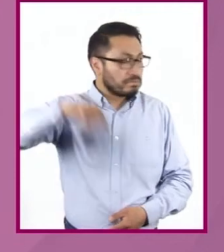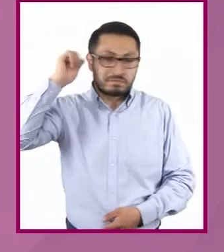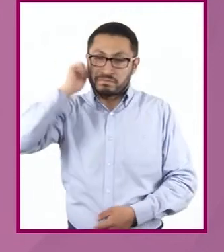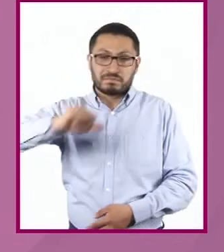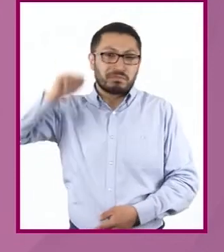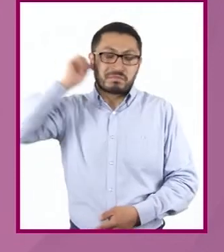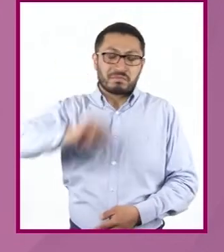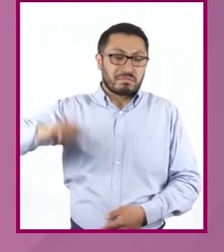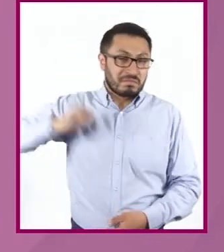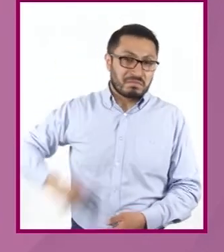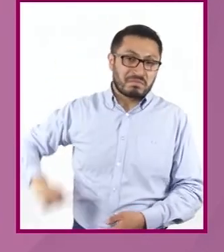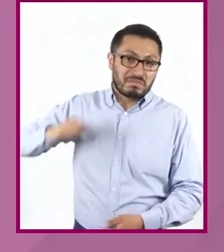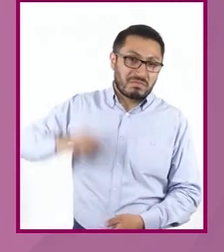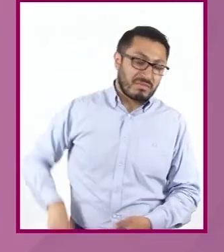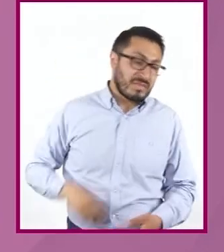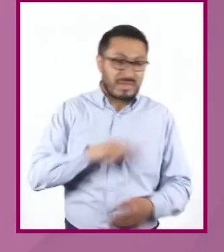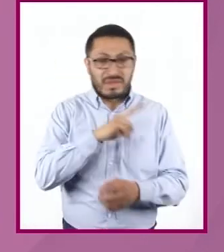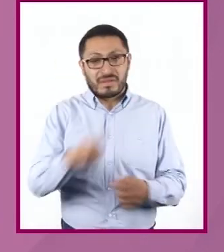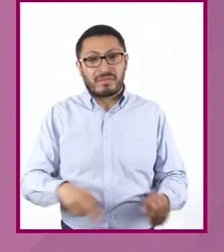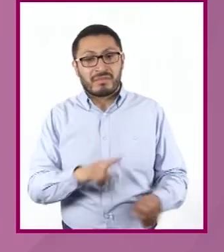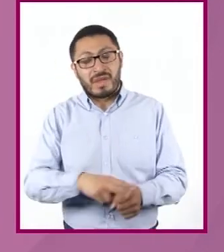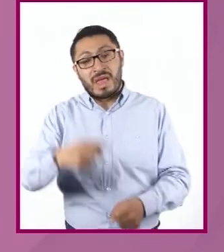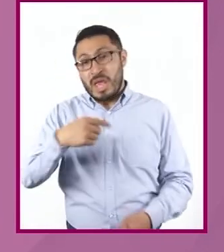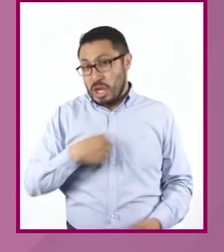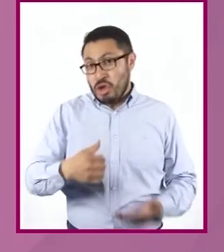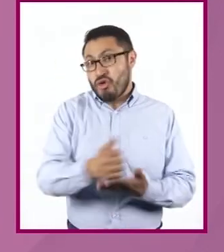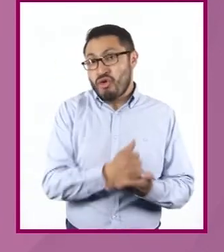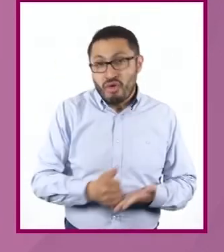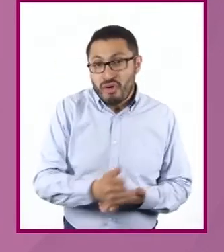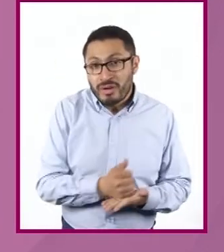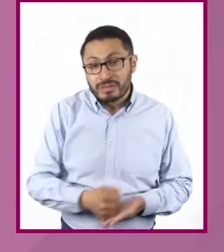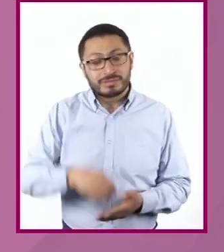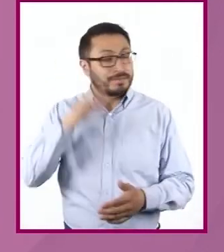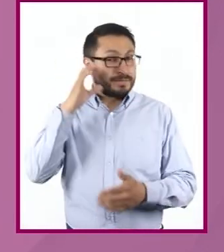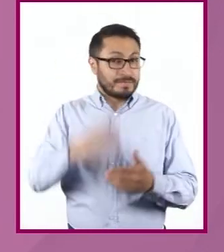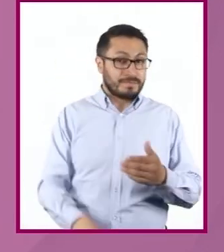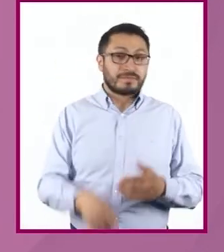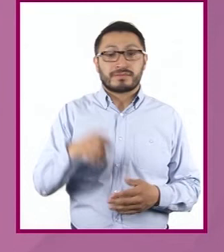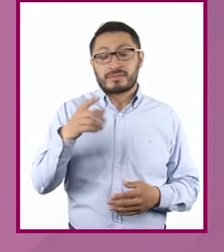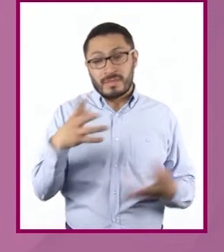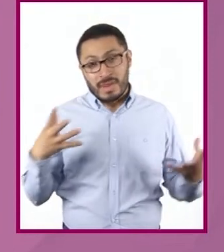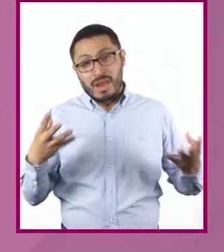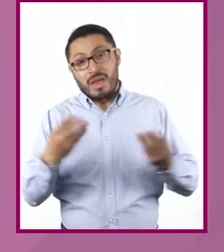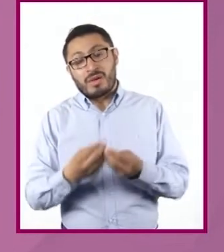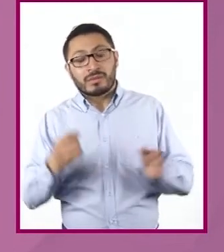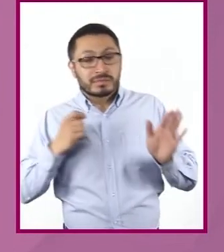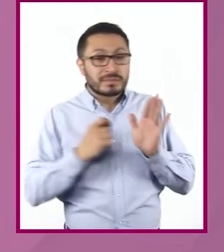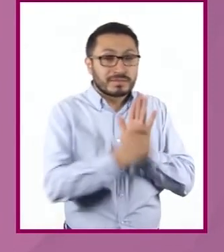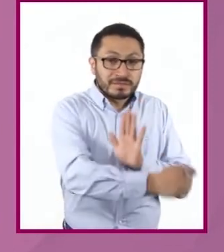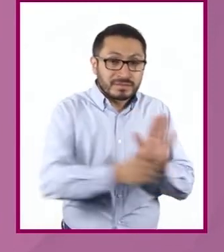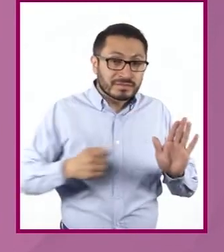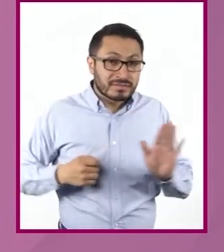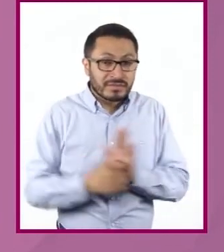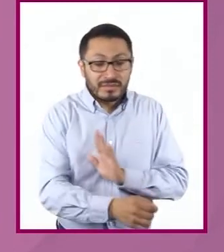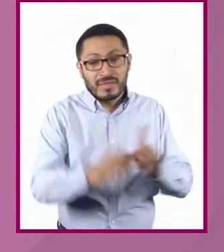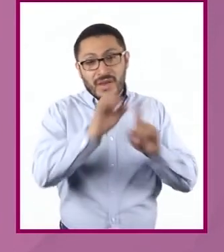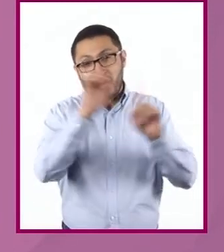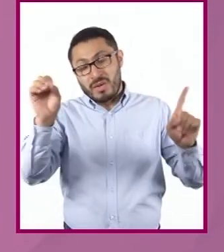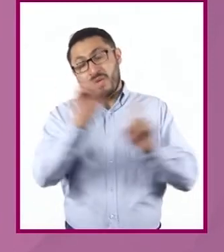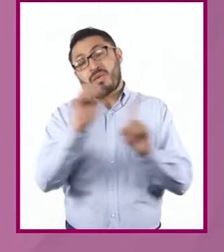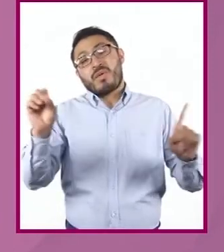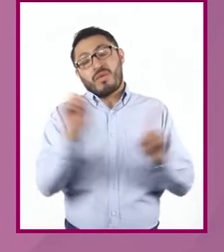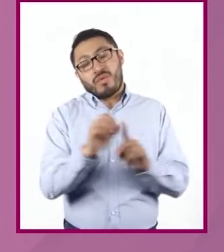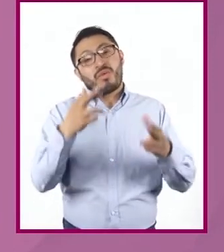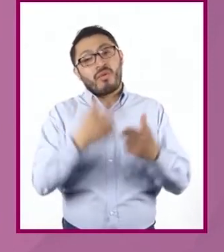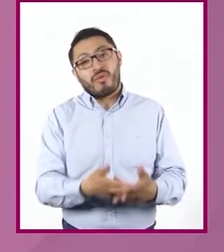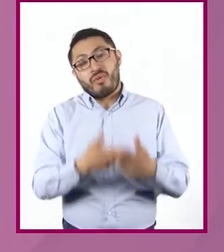existido. Yo lo haré con color azul. Para concluir, subrayemos los enunciados restantes con verde,